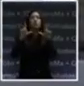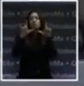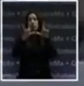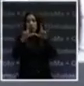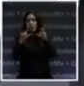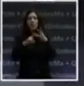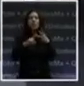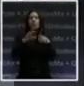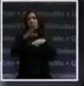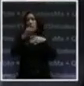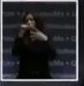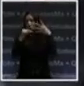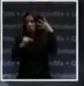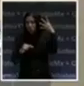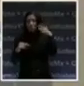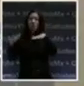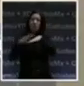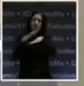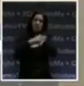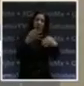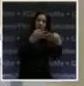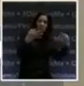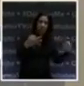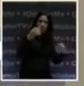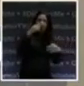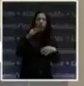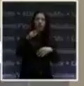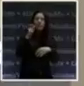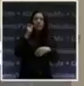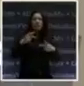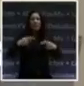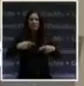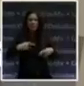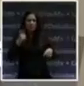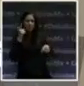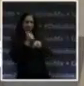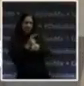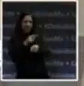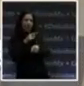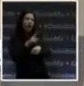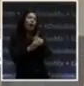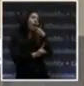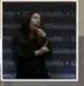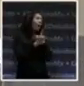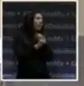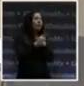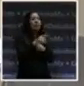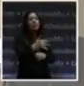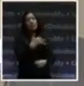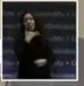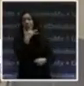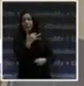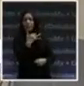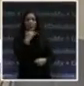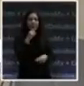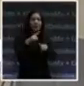licencias, permisos, cambios de uso de suelo, que es donde detecta el ciudadano de a pie que ahí está la corrupción que impera en